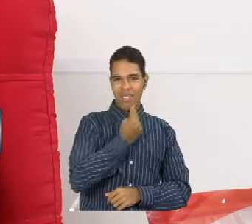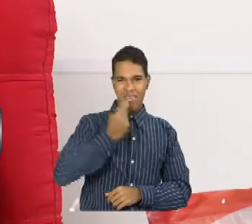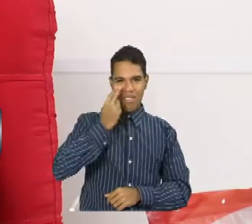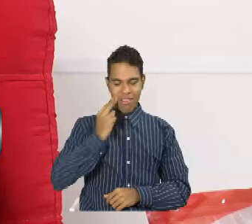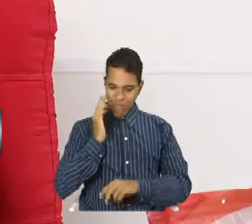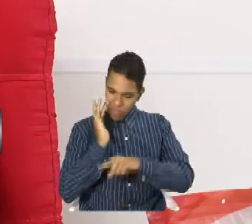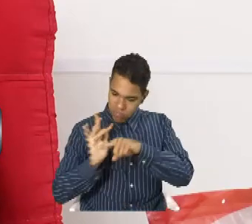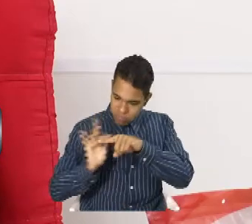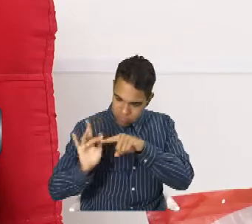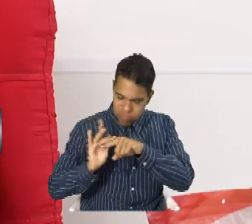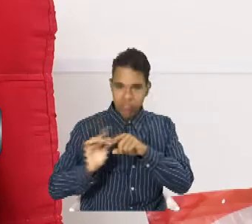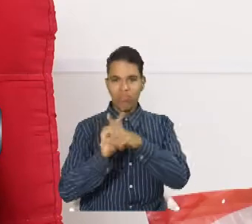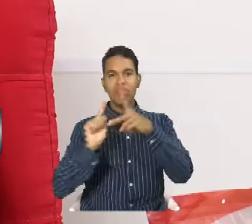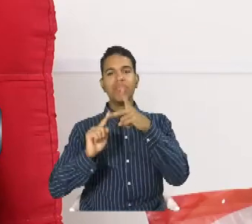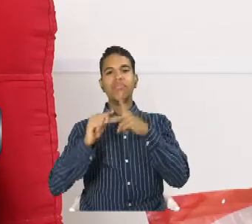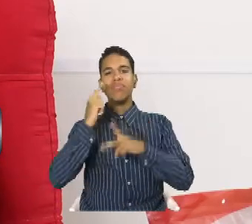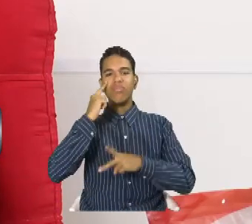importante.